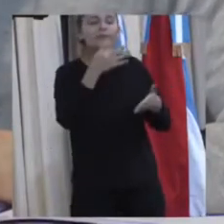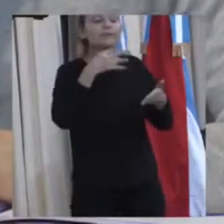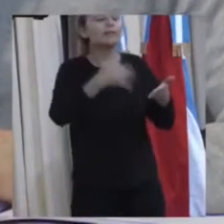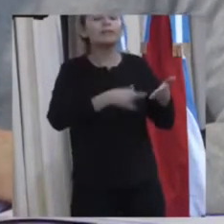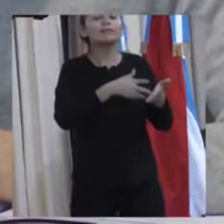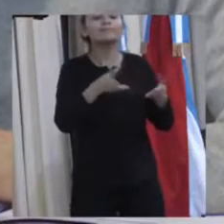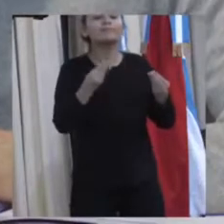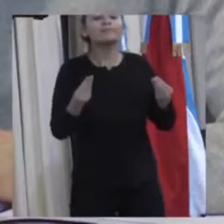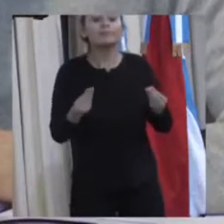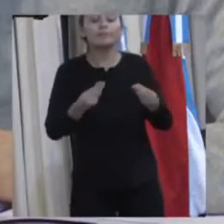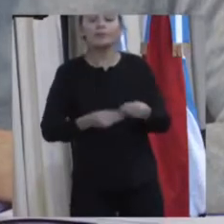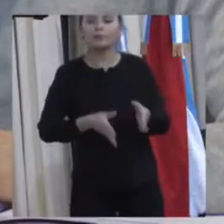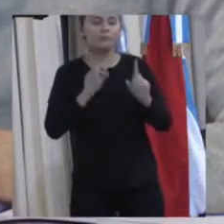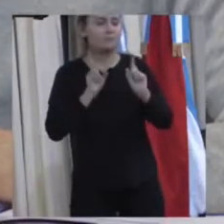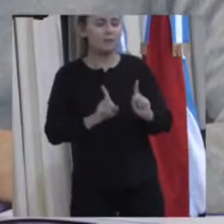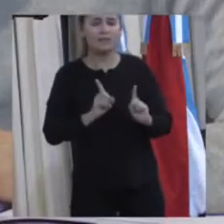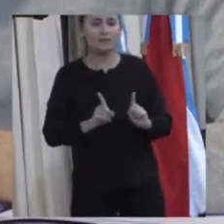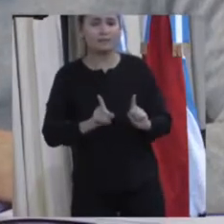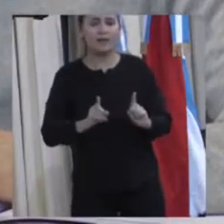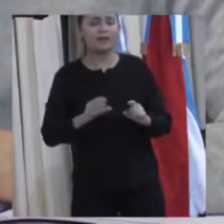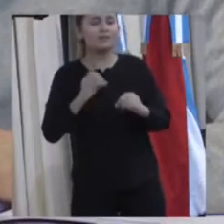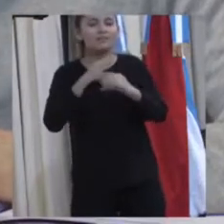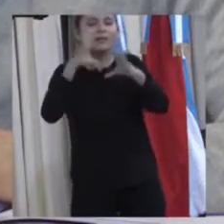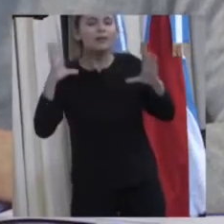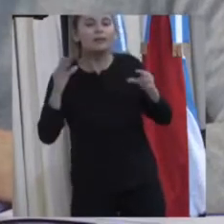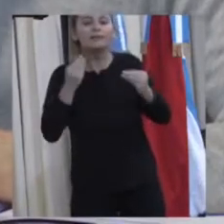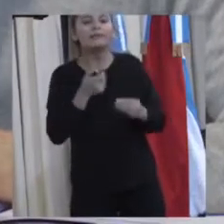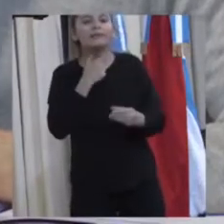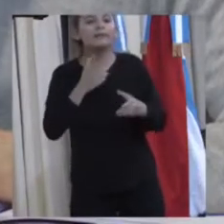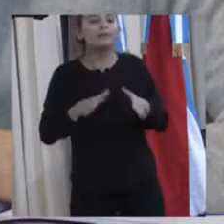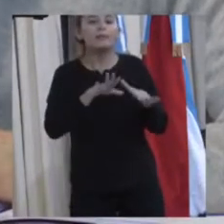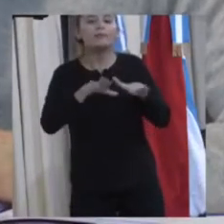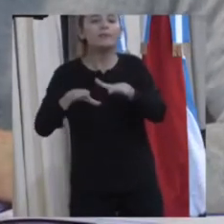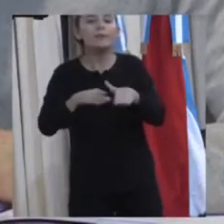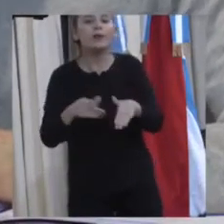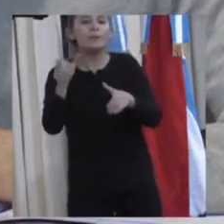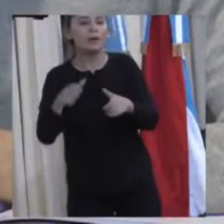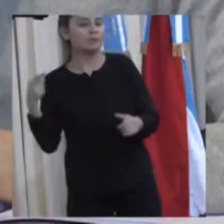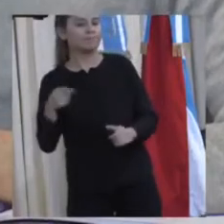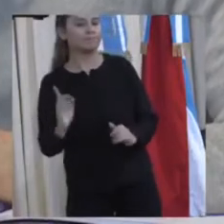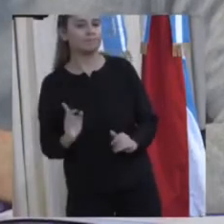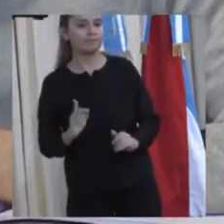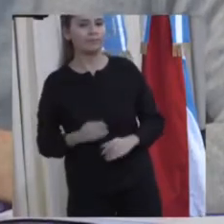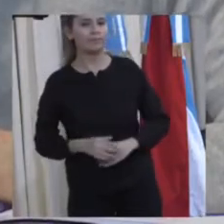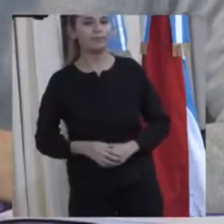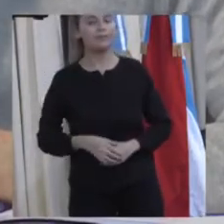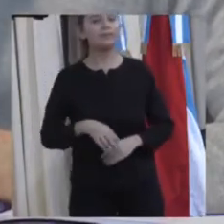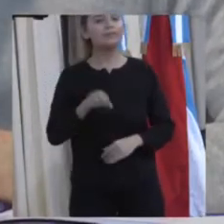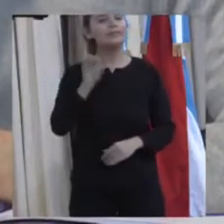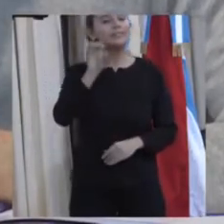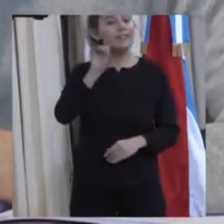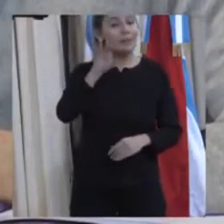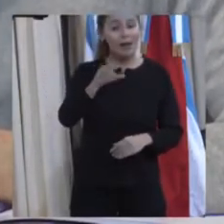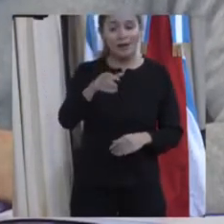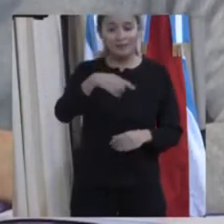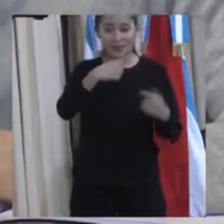directamente proporcionales a la claridad con la que busca delimitar a su enemigo. Llamar a todas las cosas por el